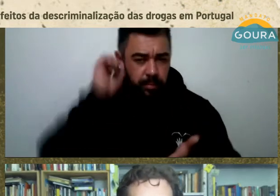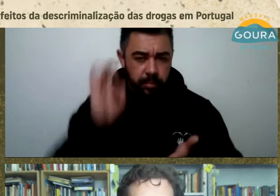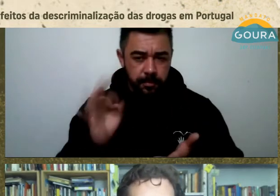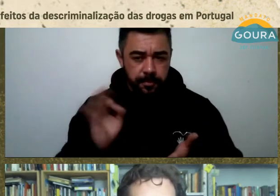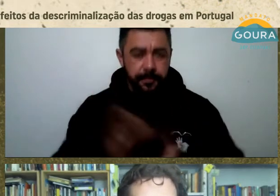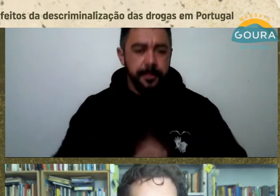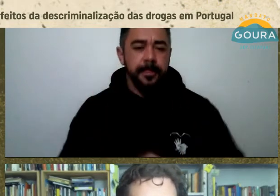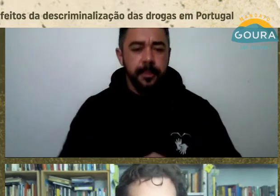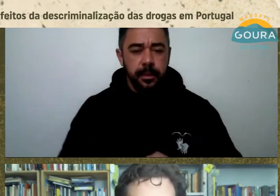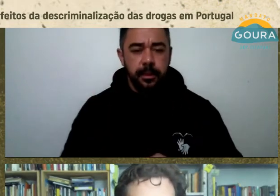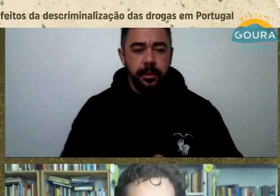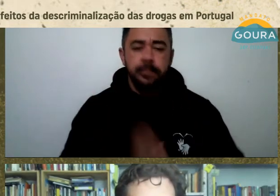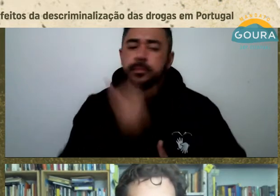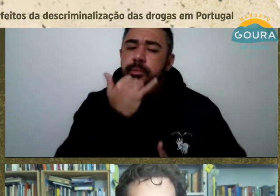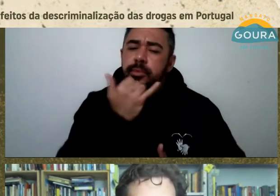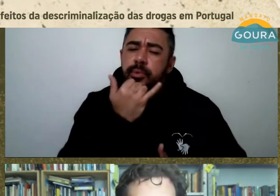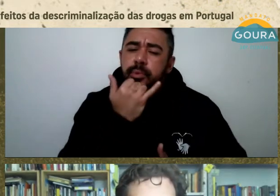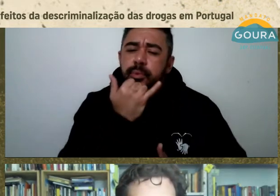Mil disculpas.